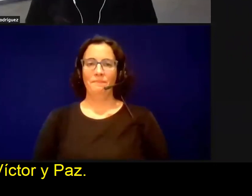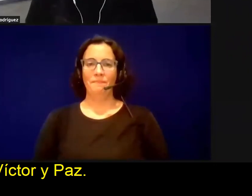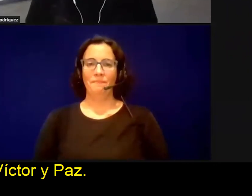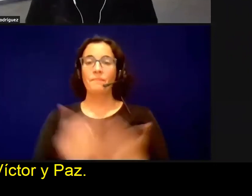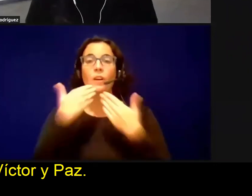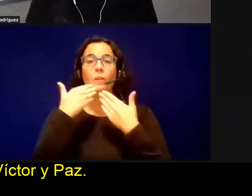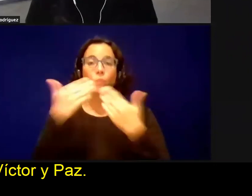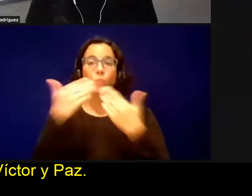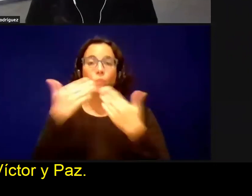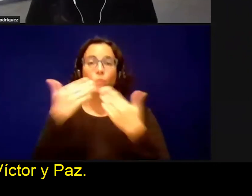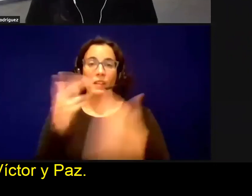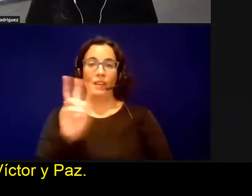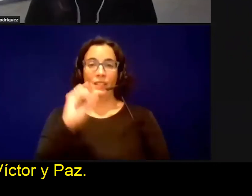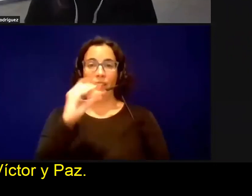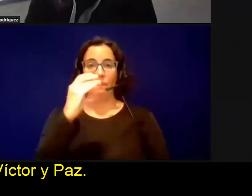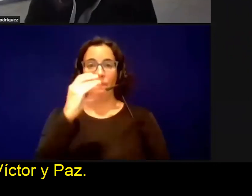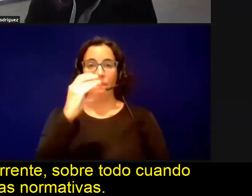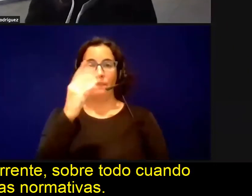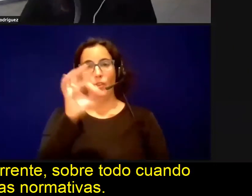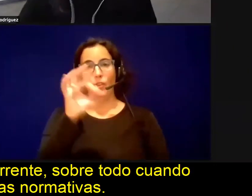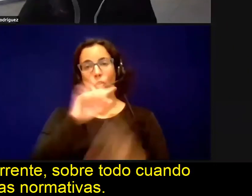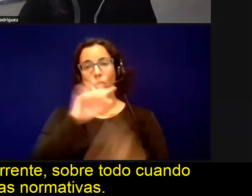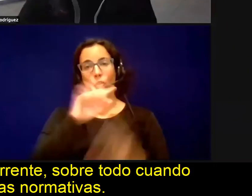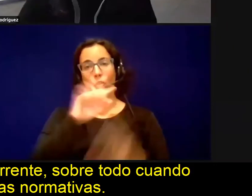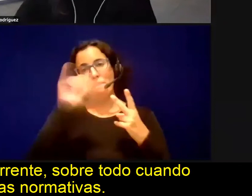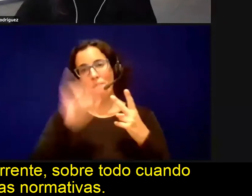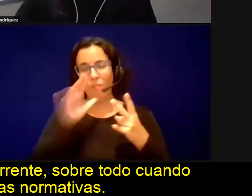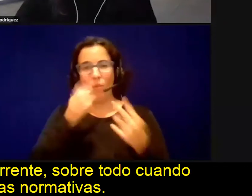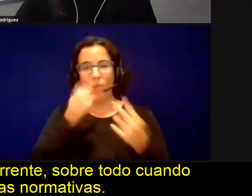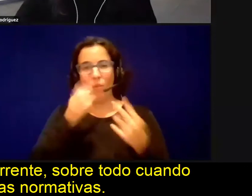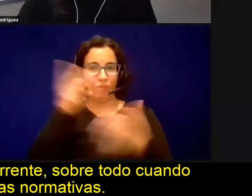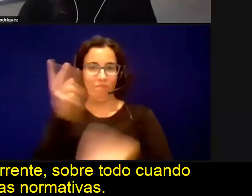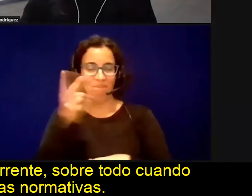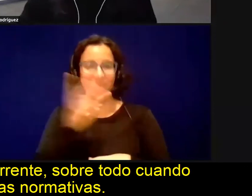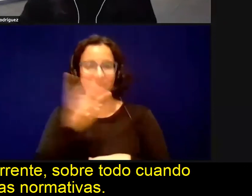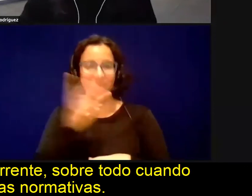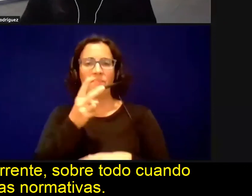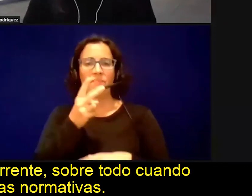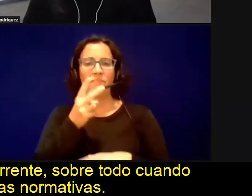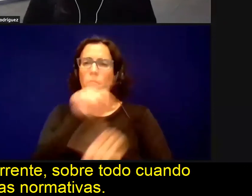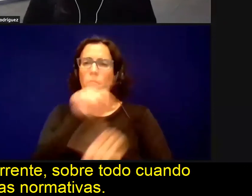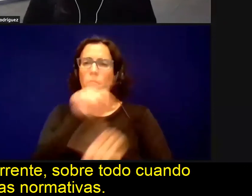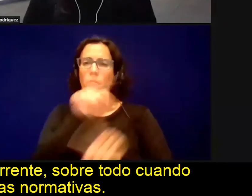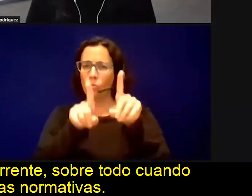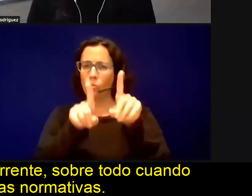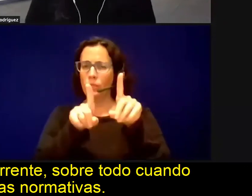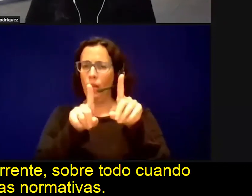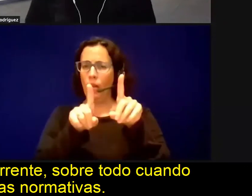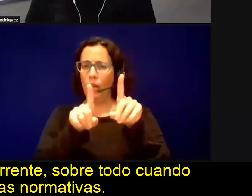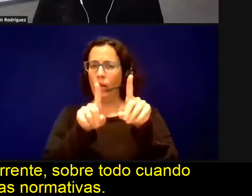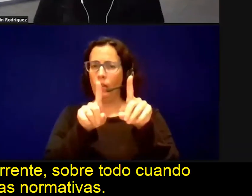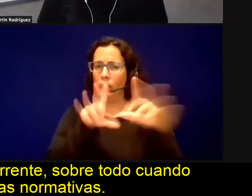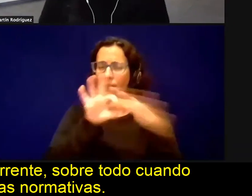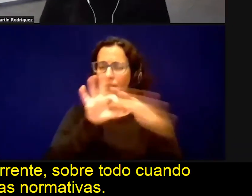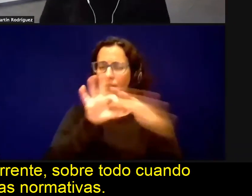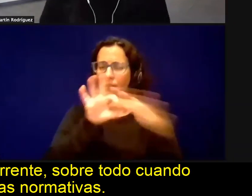y Paz, por vuestras aportaciones. ¿Hay alguna pregunta que hace referencia a, pues bueno, es una pregunta muy recurrente, ¿no? Sobre todo